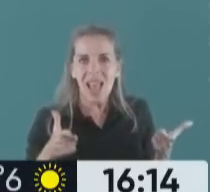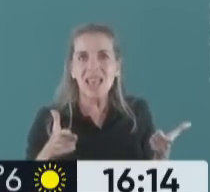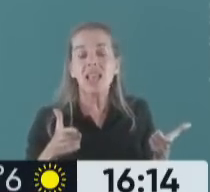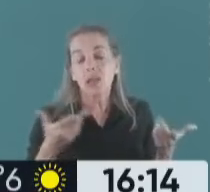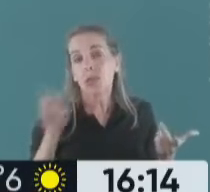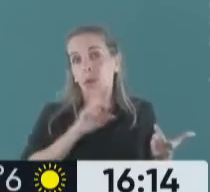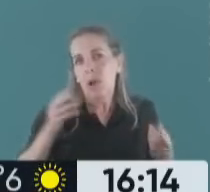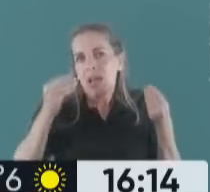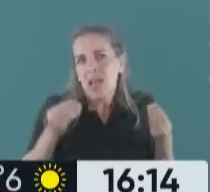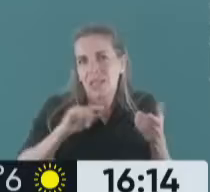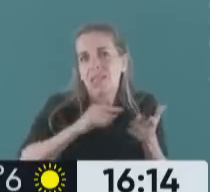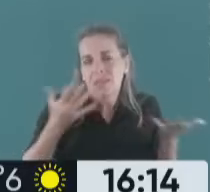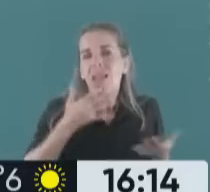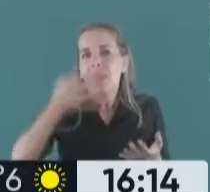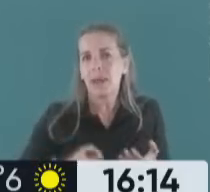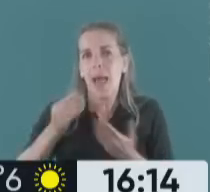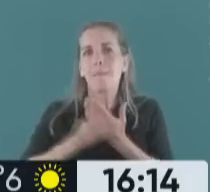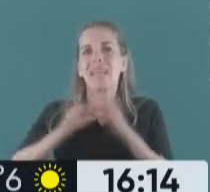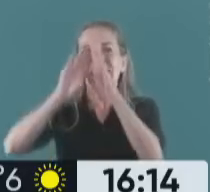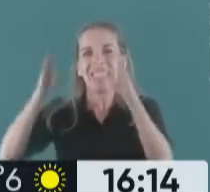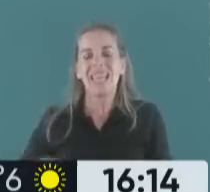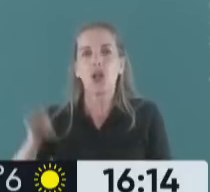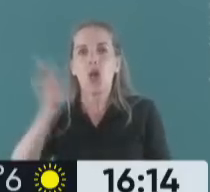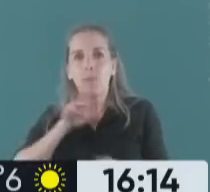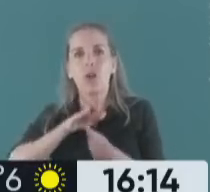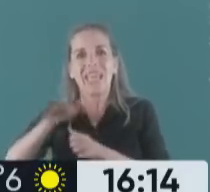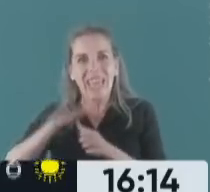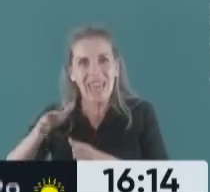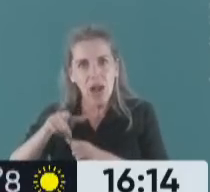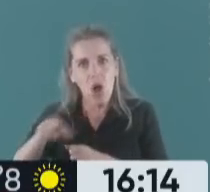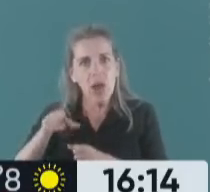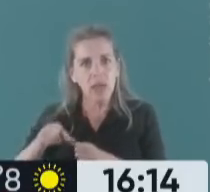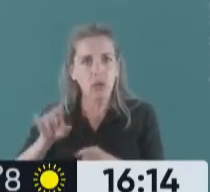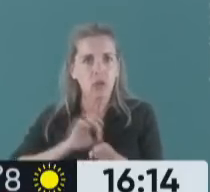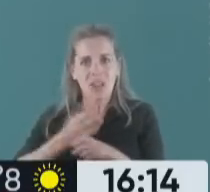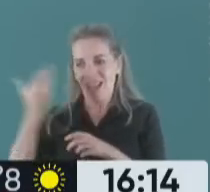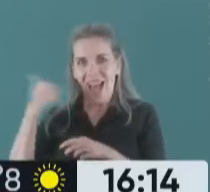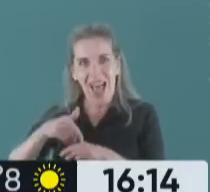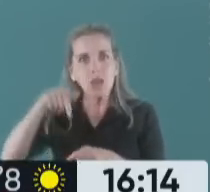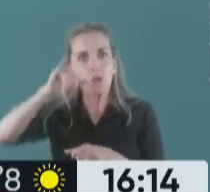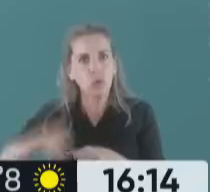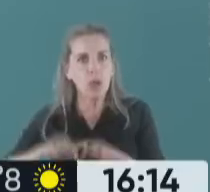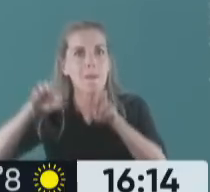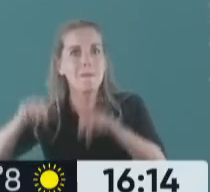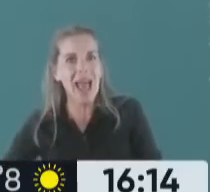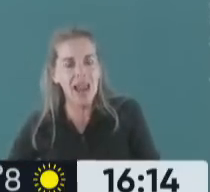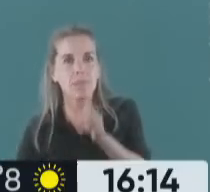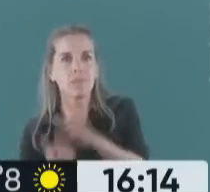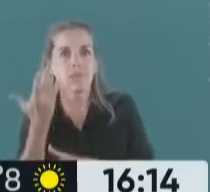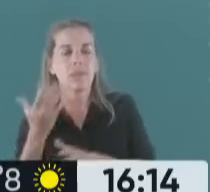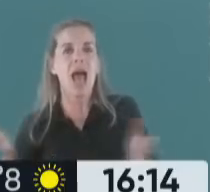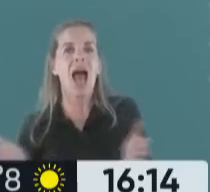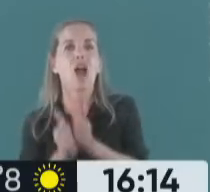a trabajar. Y la verdad es que el Ministerio de Mujeres y Géneros durante estos años ha implementado el programa Acompañar, que permitió que